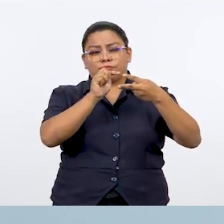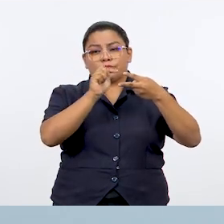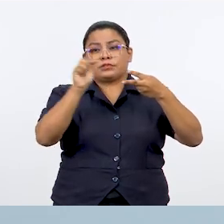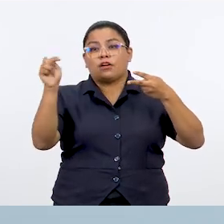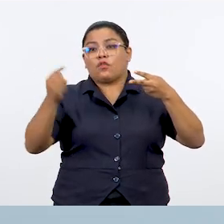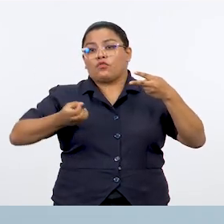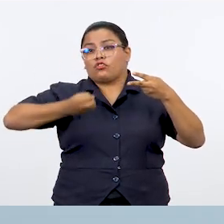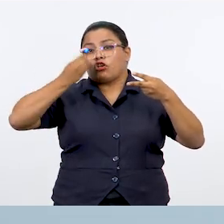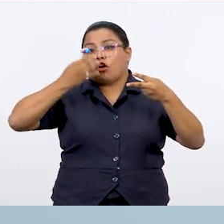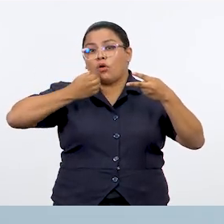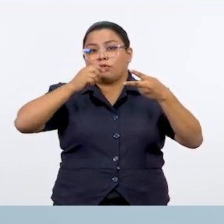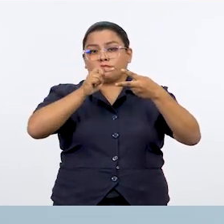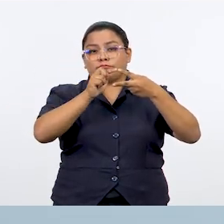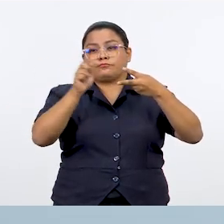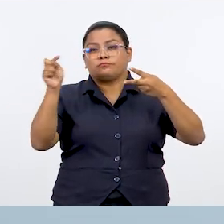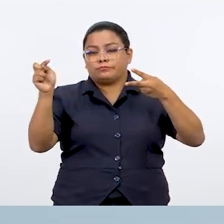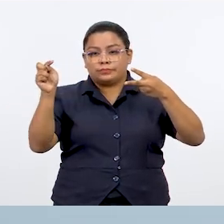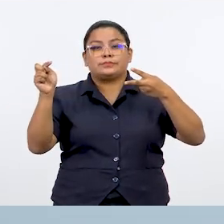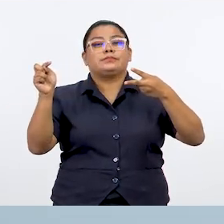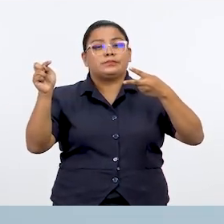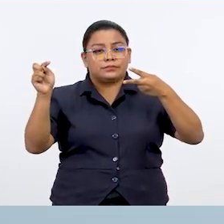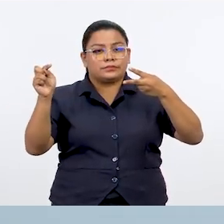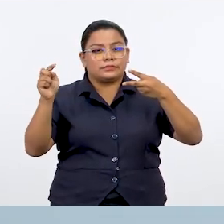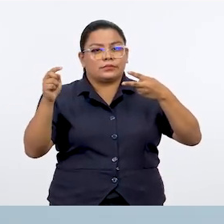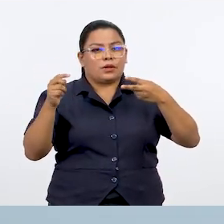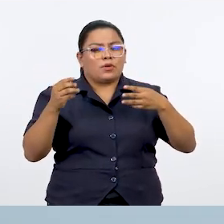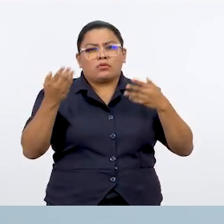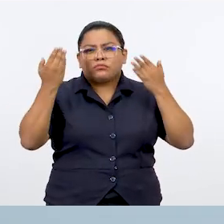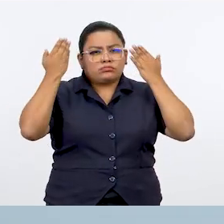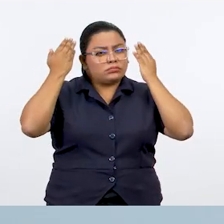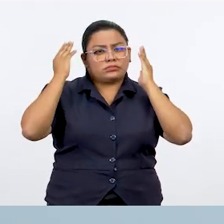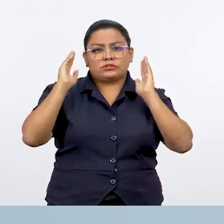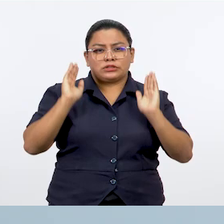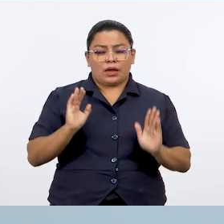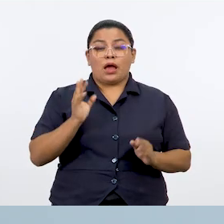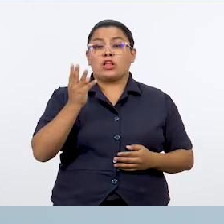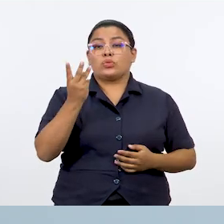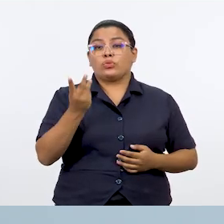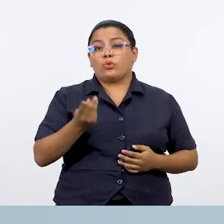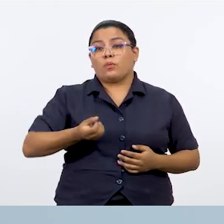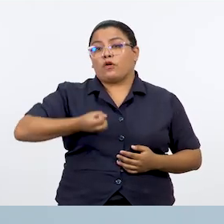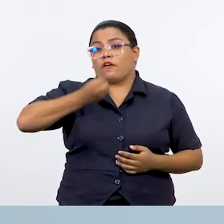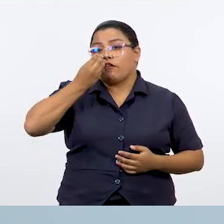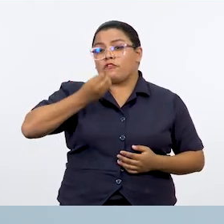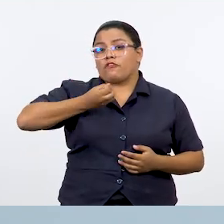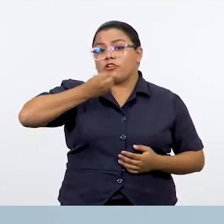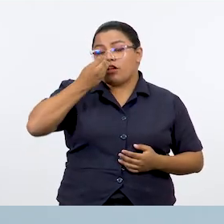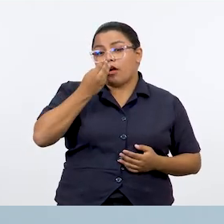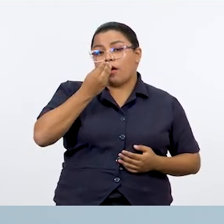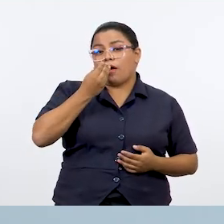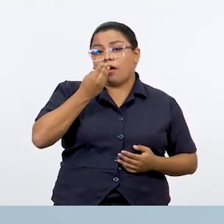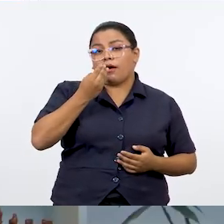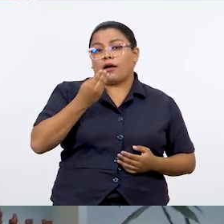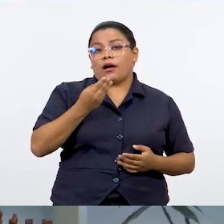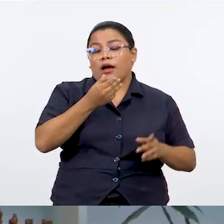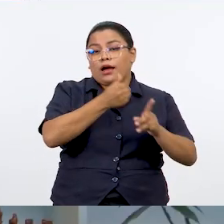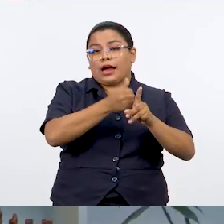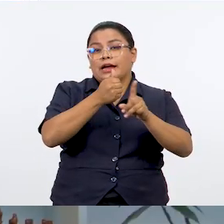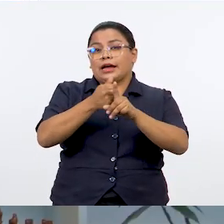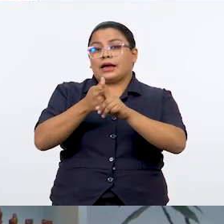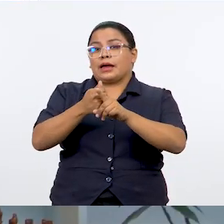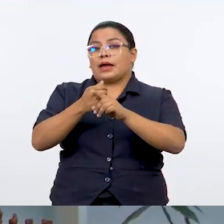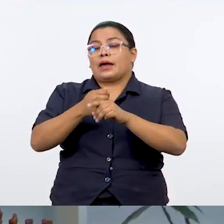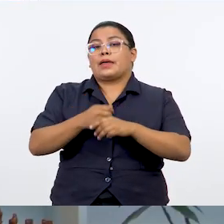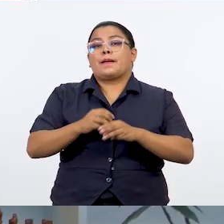con girasoles en la recta superior. Como no conocemos la cantidad de girasoles en sí que van a corresponder a cada